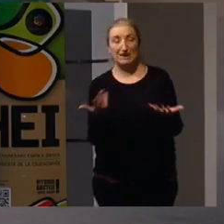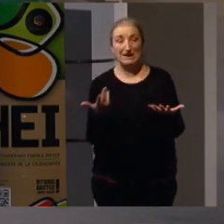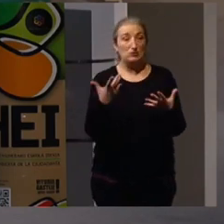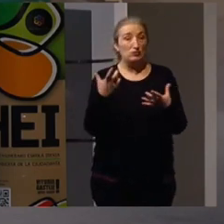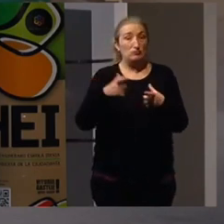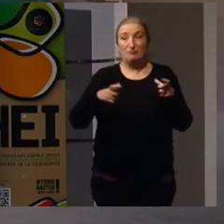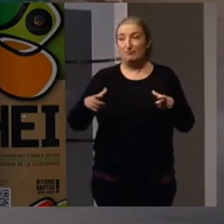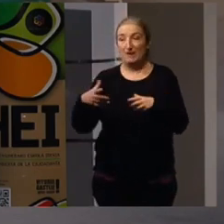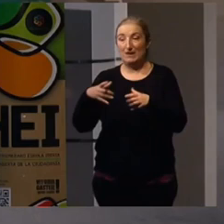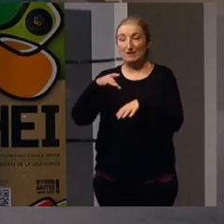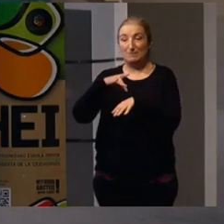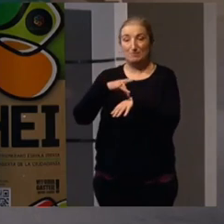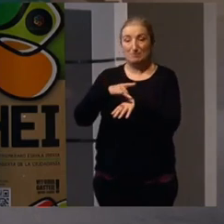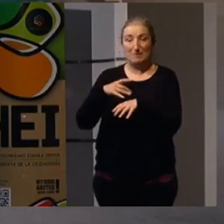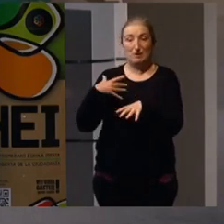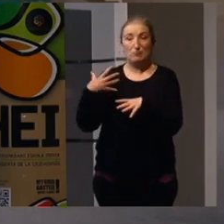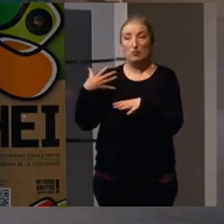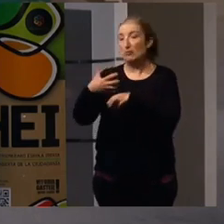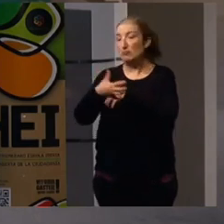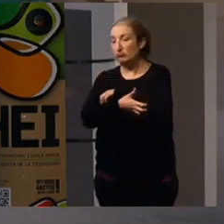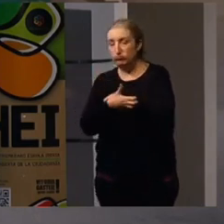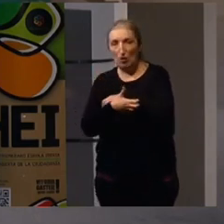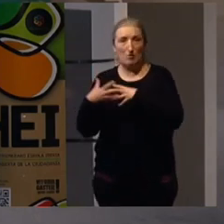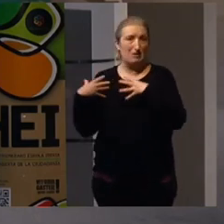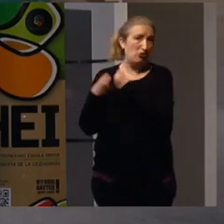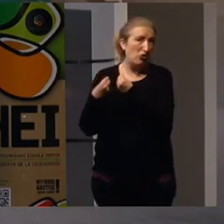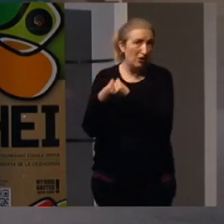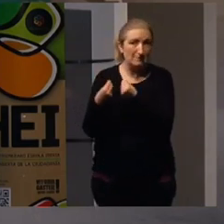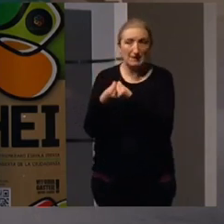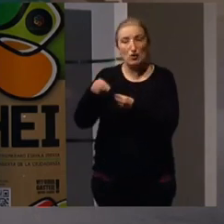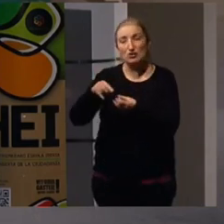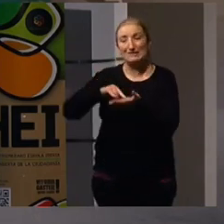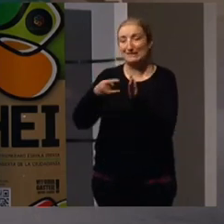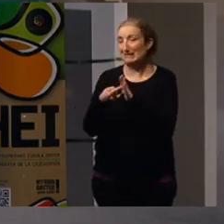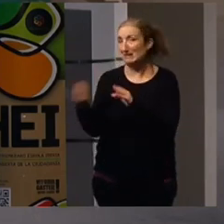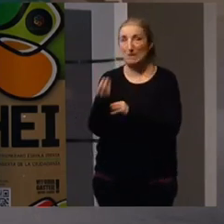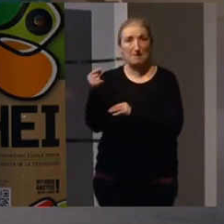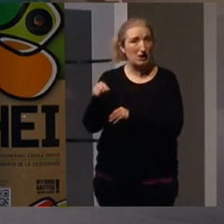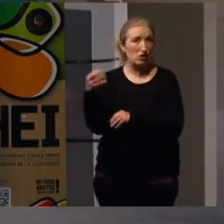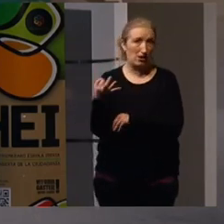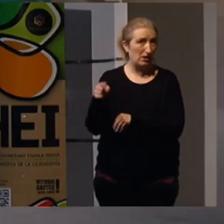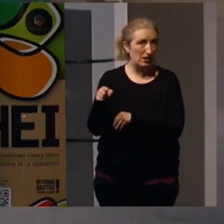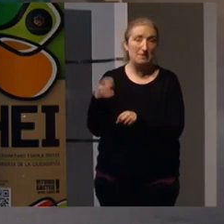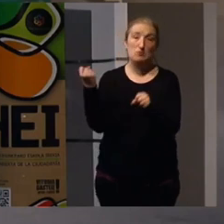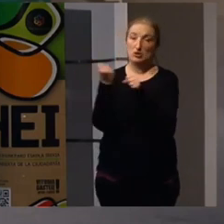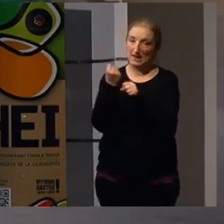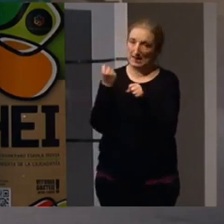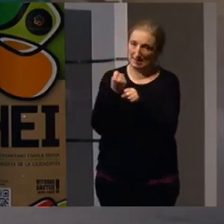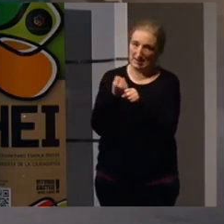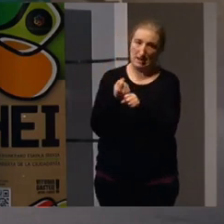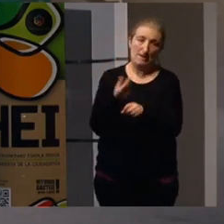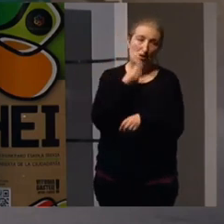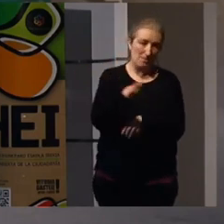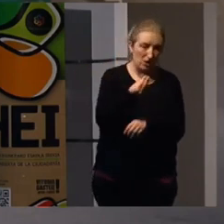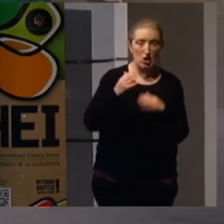pobres y colapsados son una de las condiciones de vida también. O sea, una de las cosas que necesitamos mejorar, evidentemente, no es solamente que el trabajo no nos